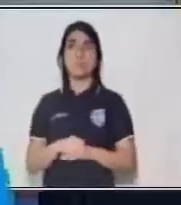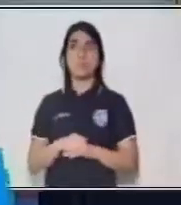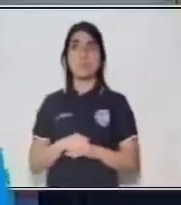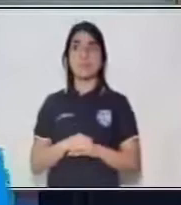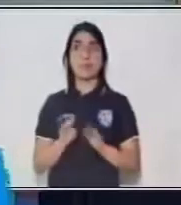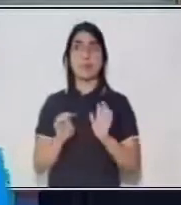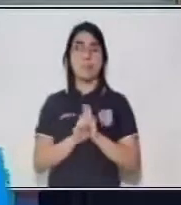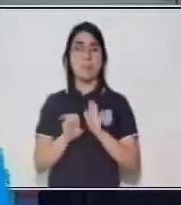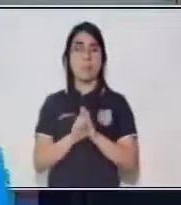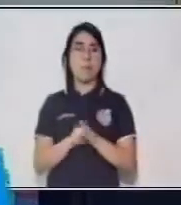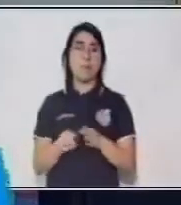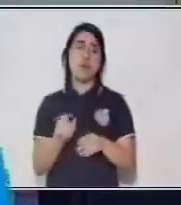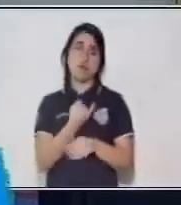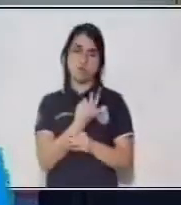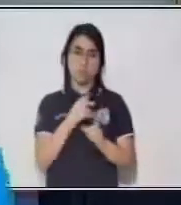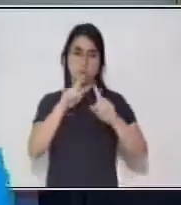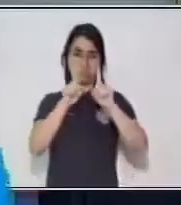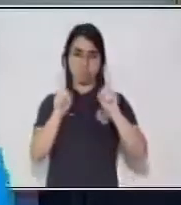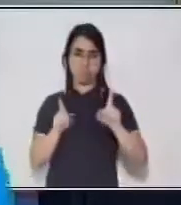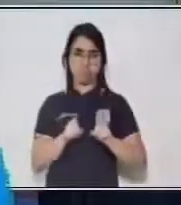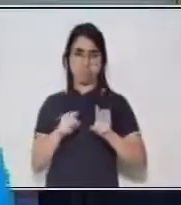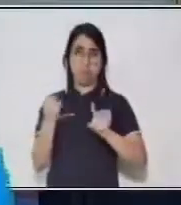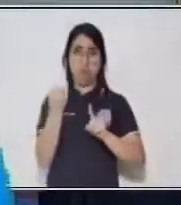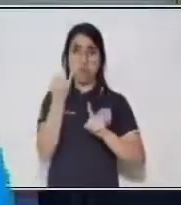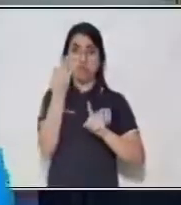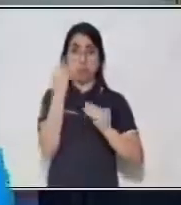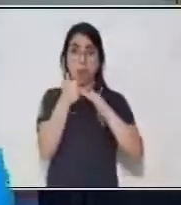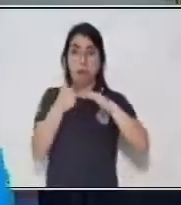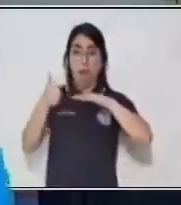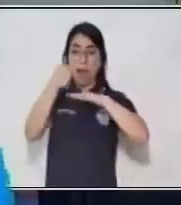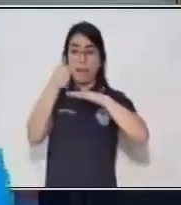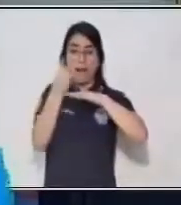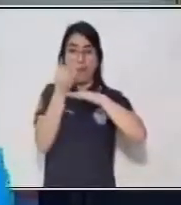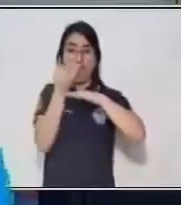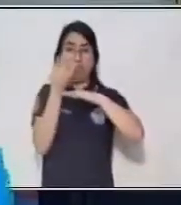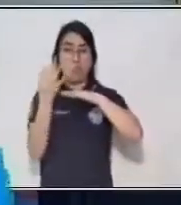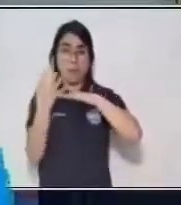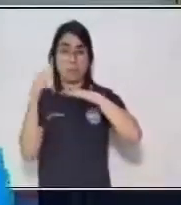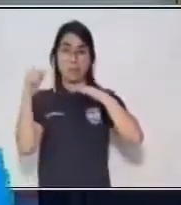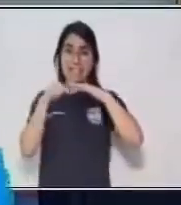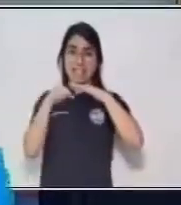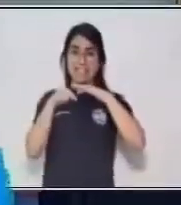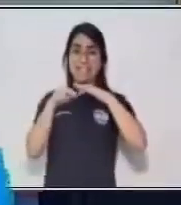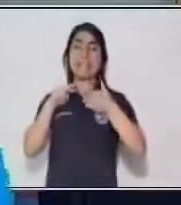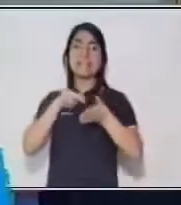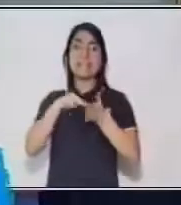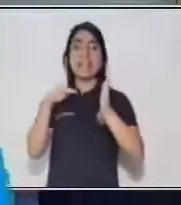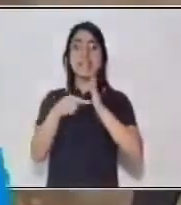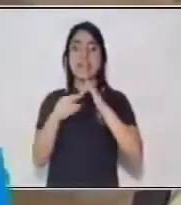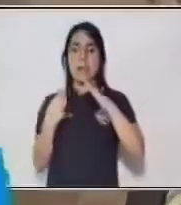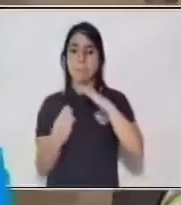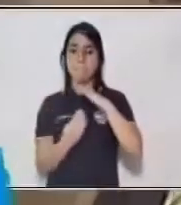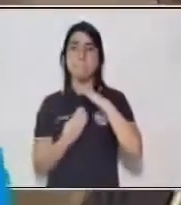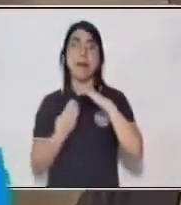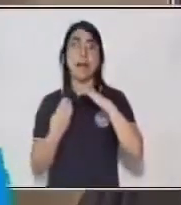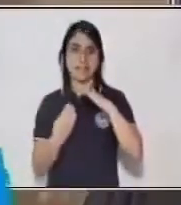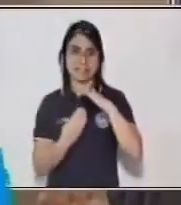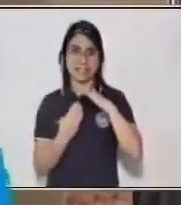otro, este número se le conoce como base y al que está arriba se le conoce